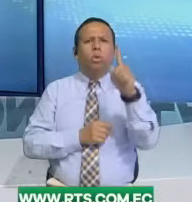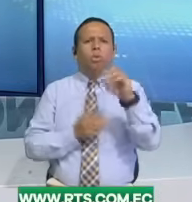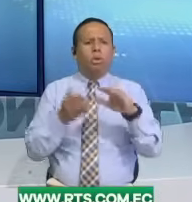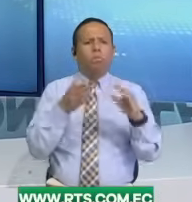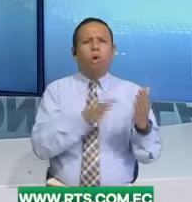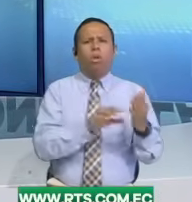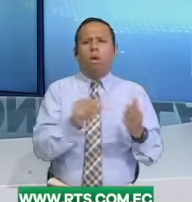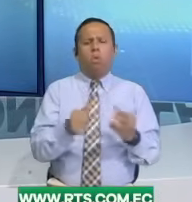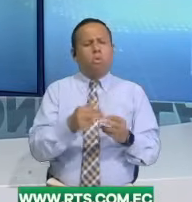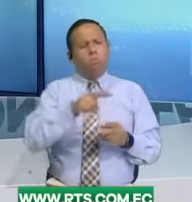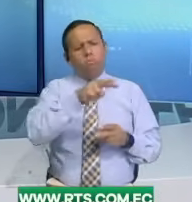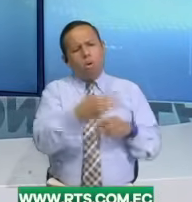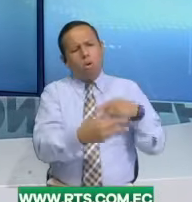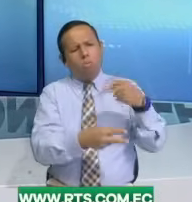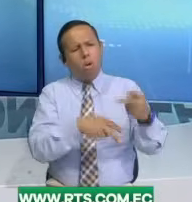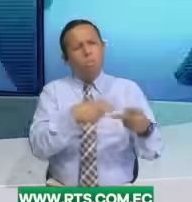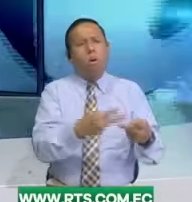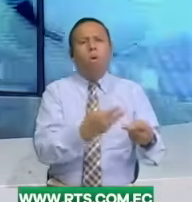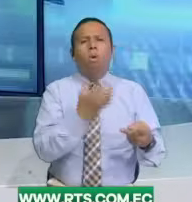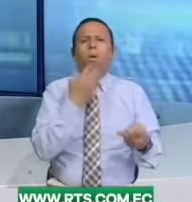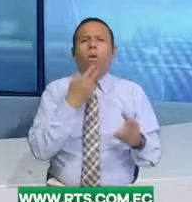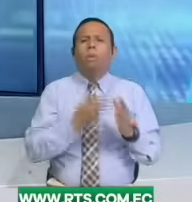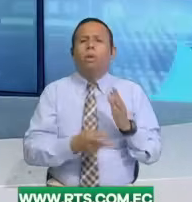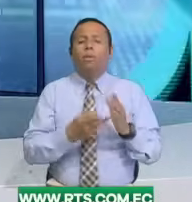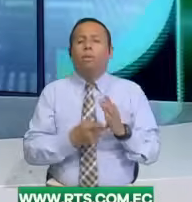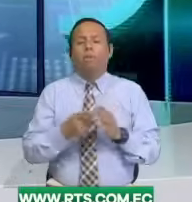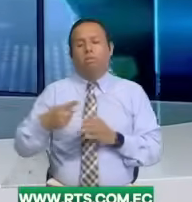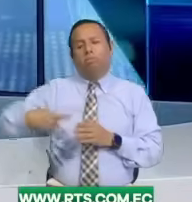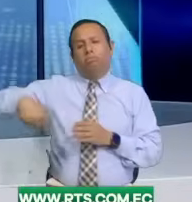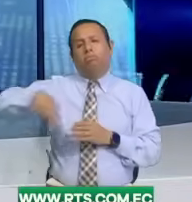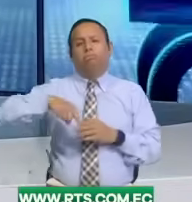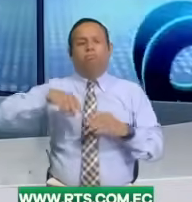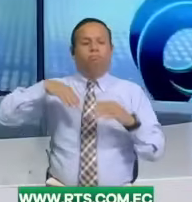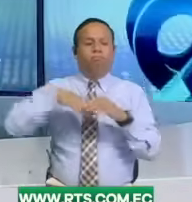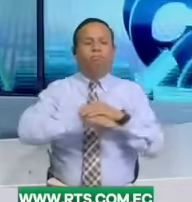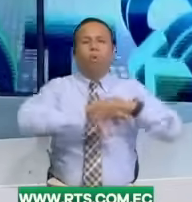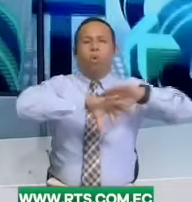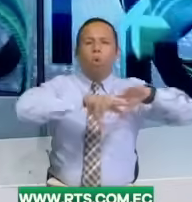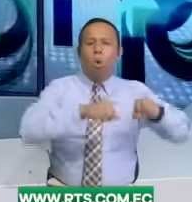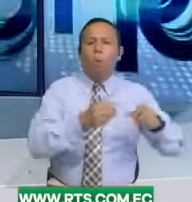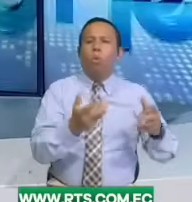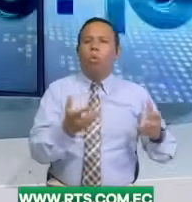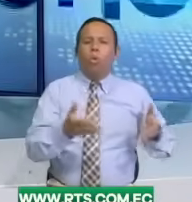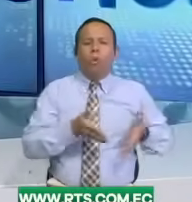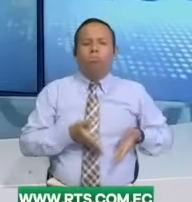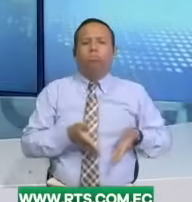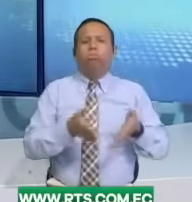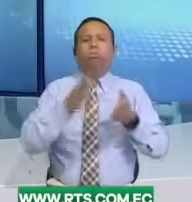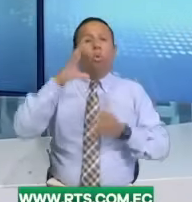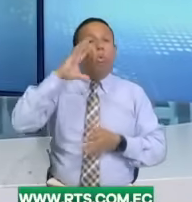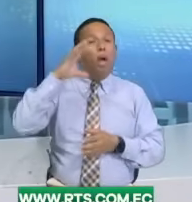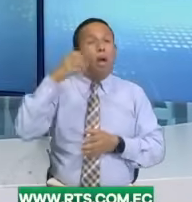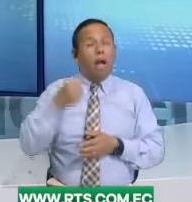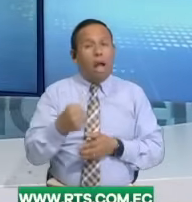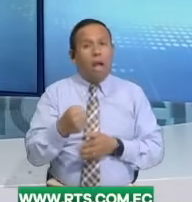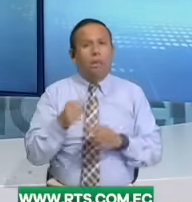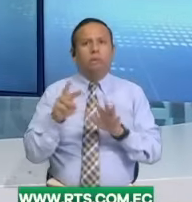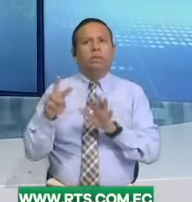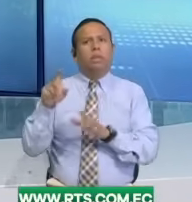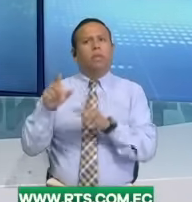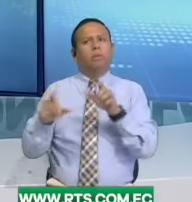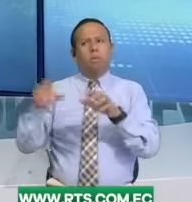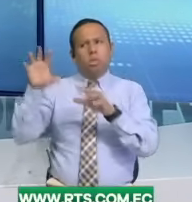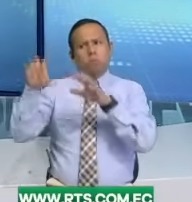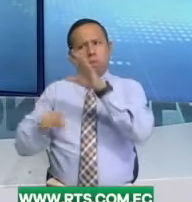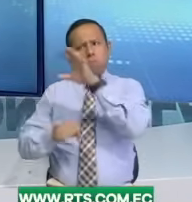varios heridos es el saldo de un asalto a un convoy que se registró en la vía Cuenca-Molleturo. 7 personas han sido detenidas hasta